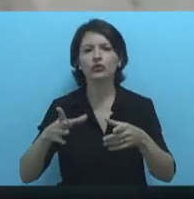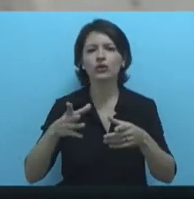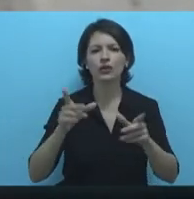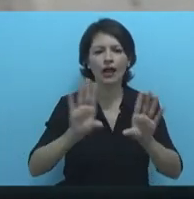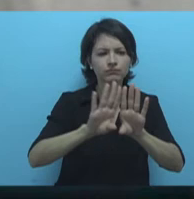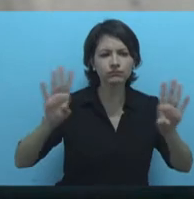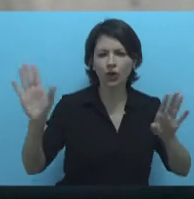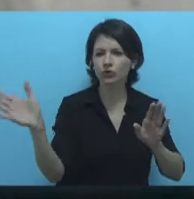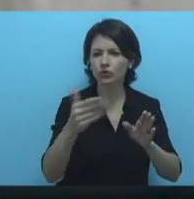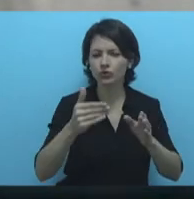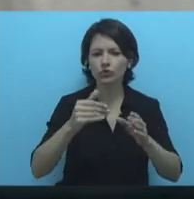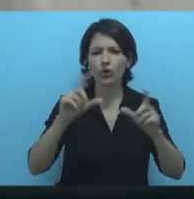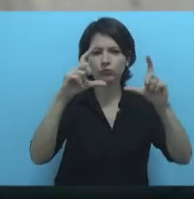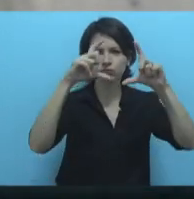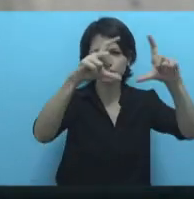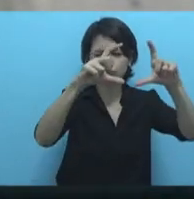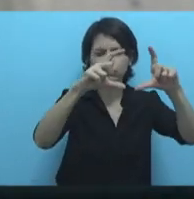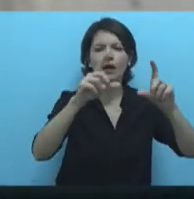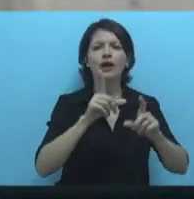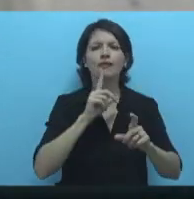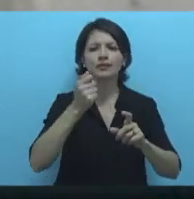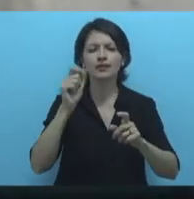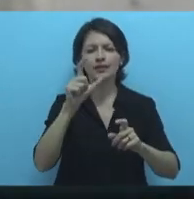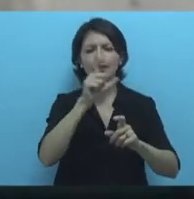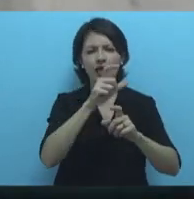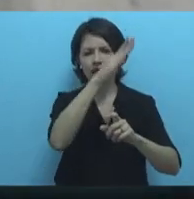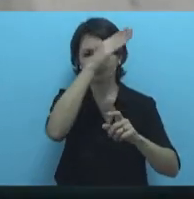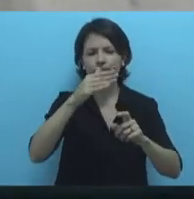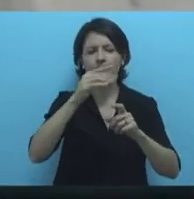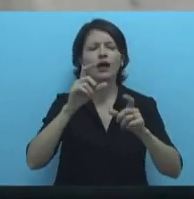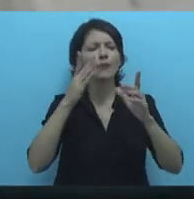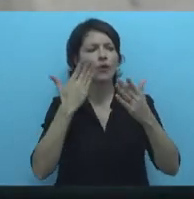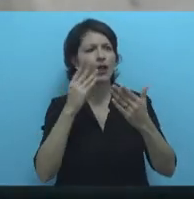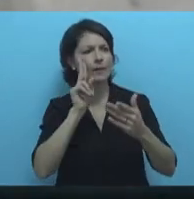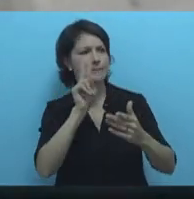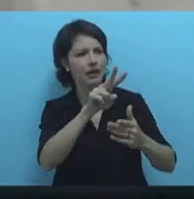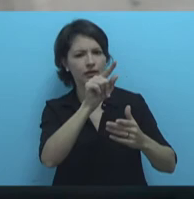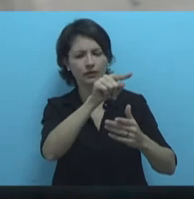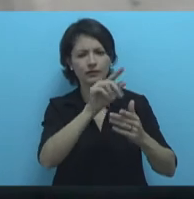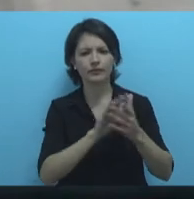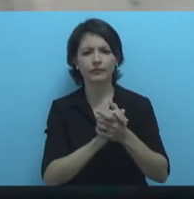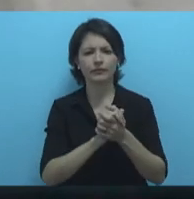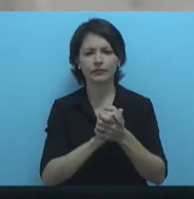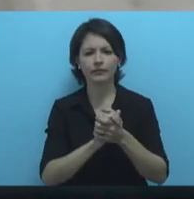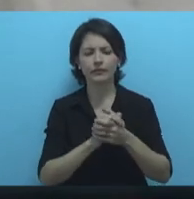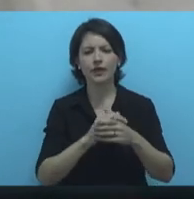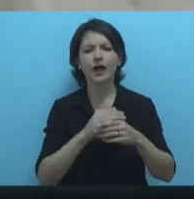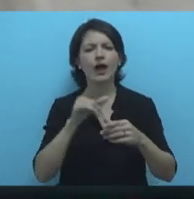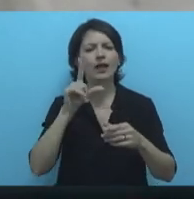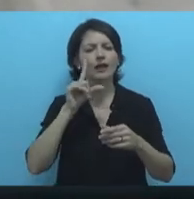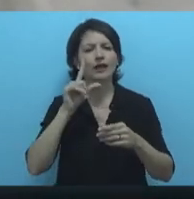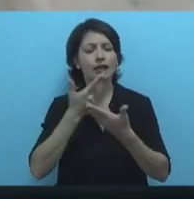y sectorizados e identificados con un cartel visible con obviamente la leyenda alimento libre de gluten